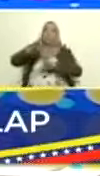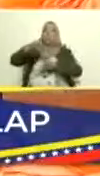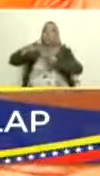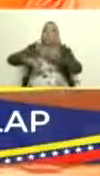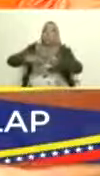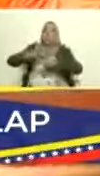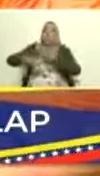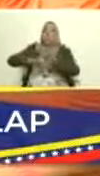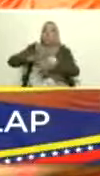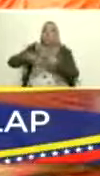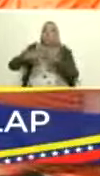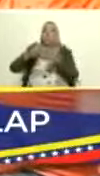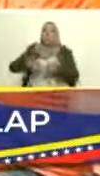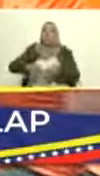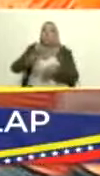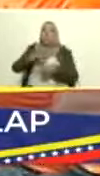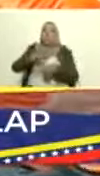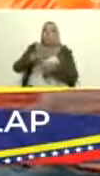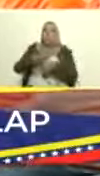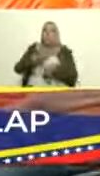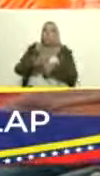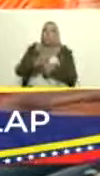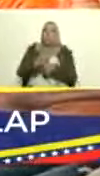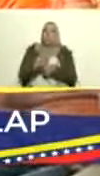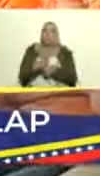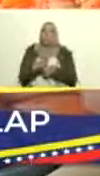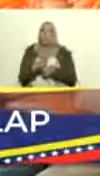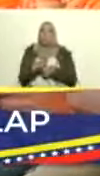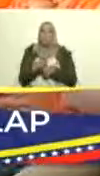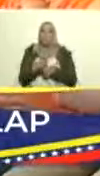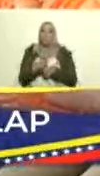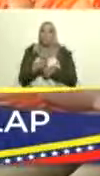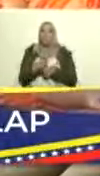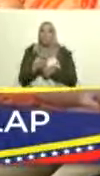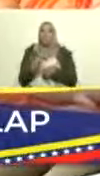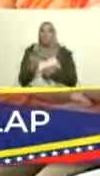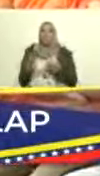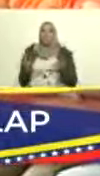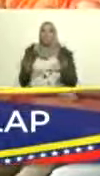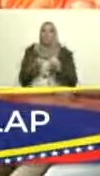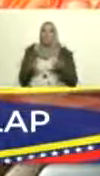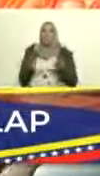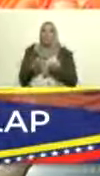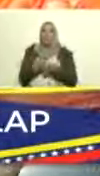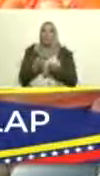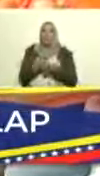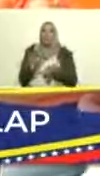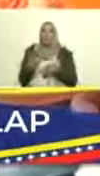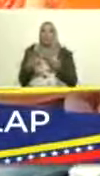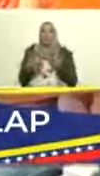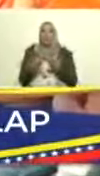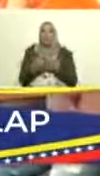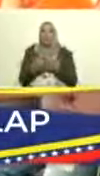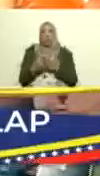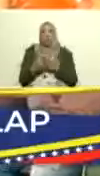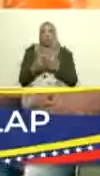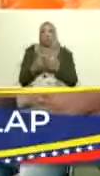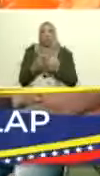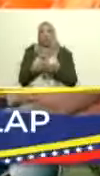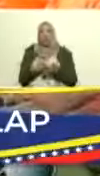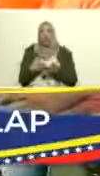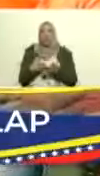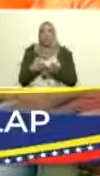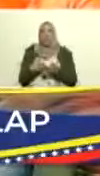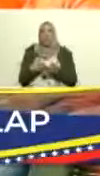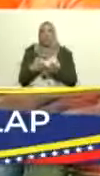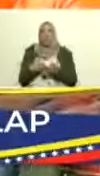producción, trabajo? Ustedes, los CLAP, son los que lograron esta victoria contra la hambruna que nos